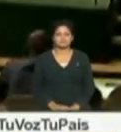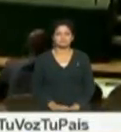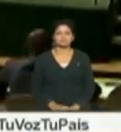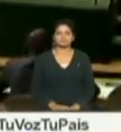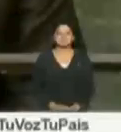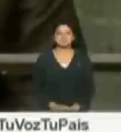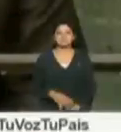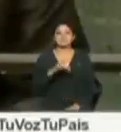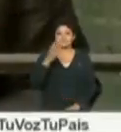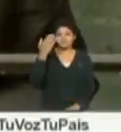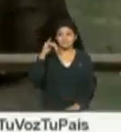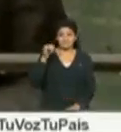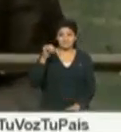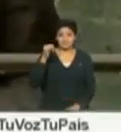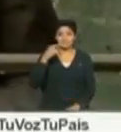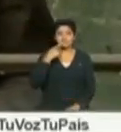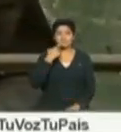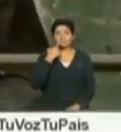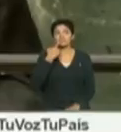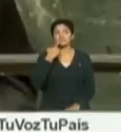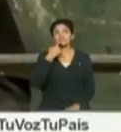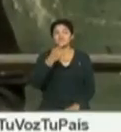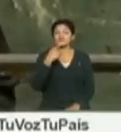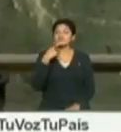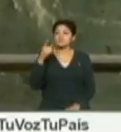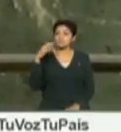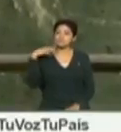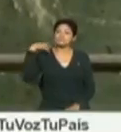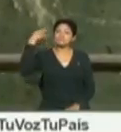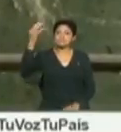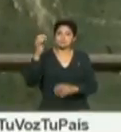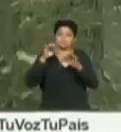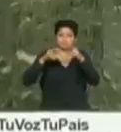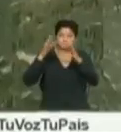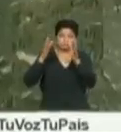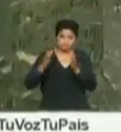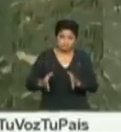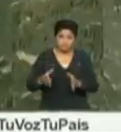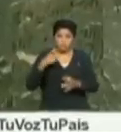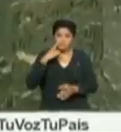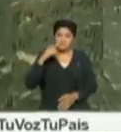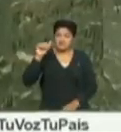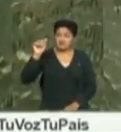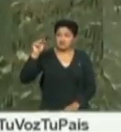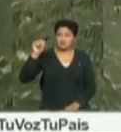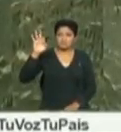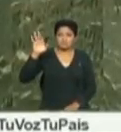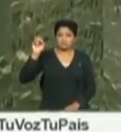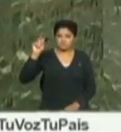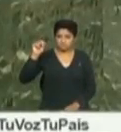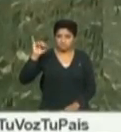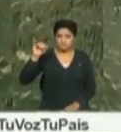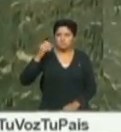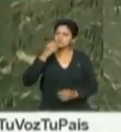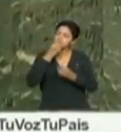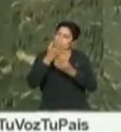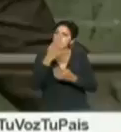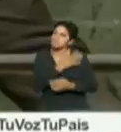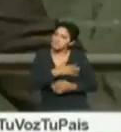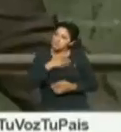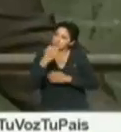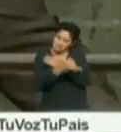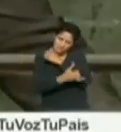Designado el jueves como el próximo secretario general de Naciones Unidas, Antonio Guterres llamó a las potencias mundiales a superar sus divisiones sobre